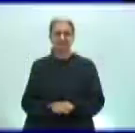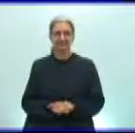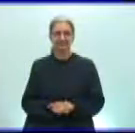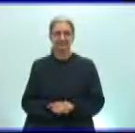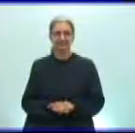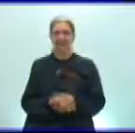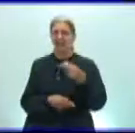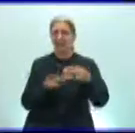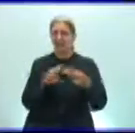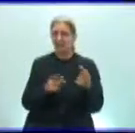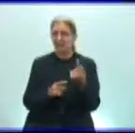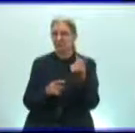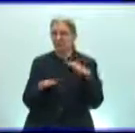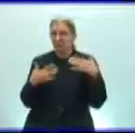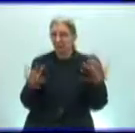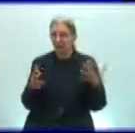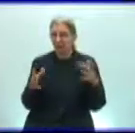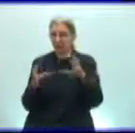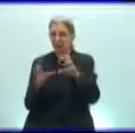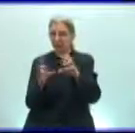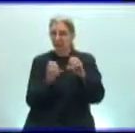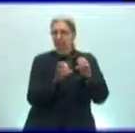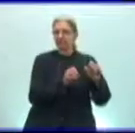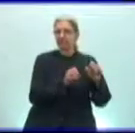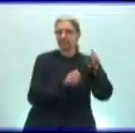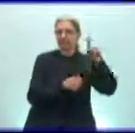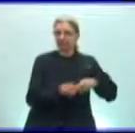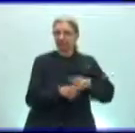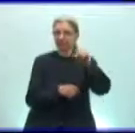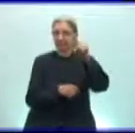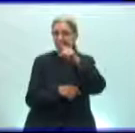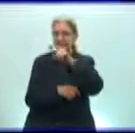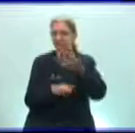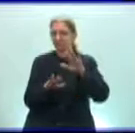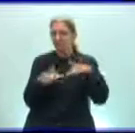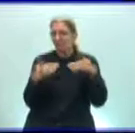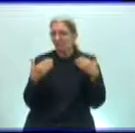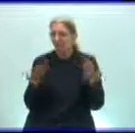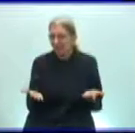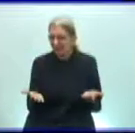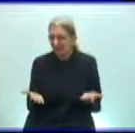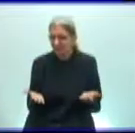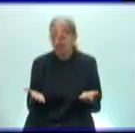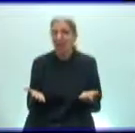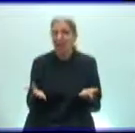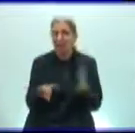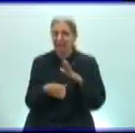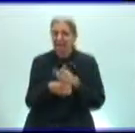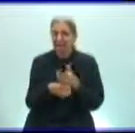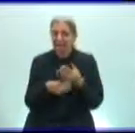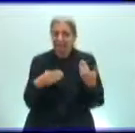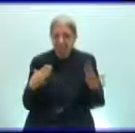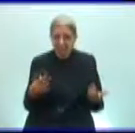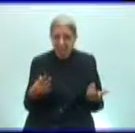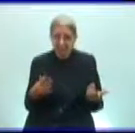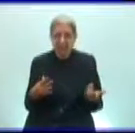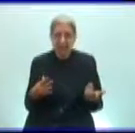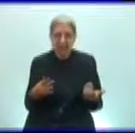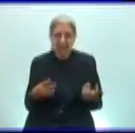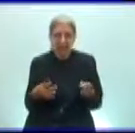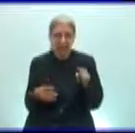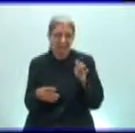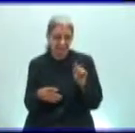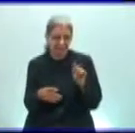Hacer primero, aislar el radical. ¿Qué significa aislar el radical? Bueno, dejar el radical, el término que contiene el